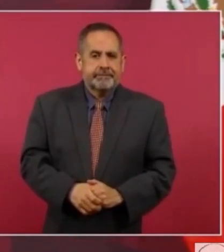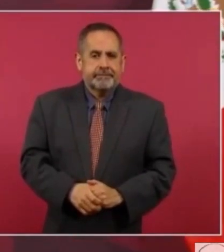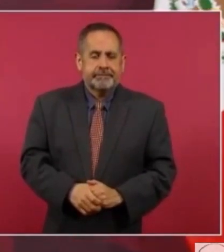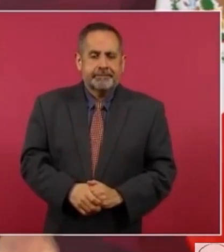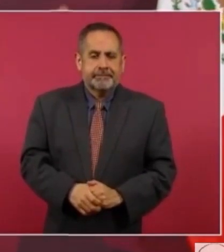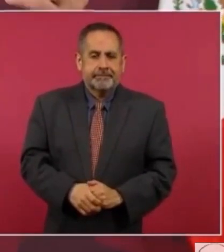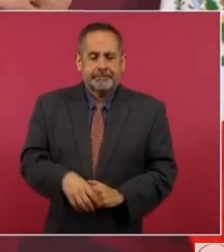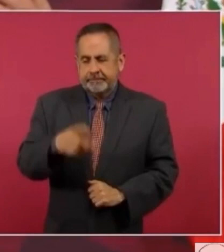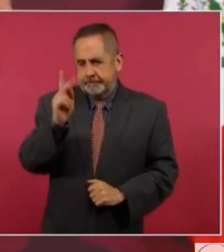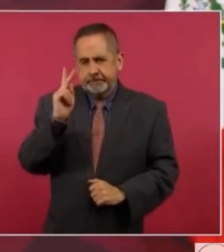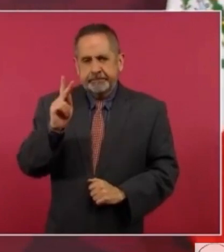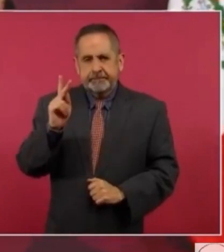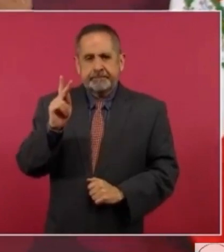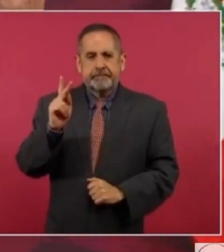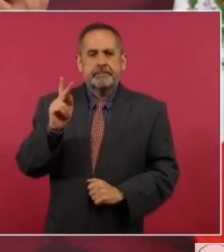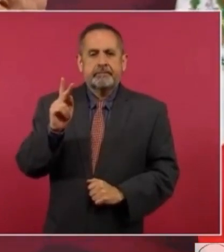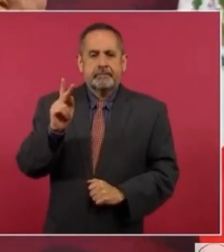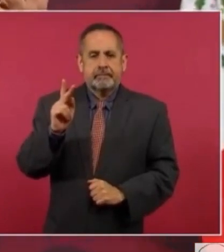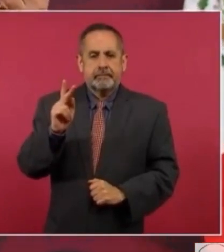Pero